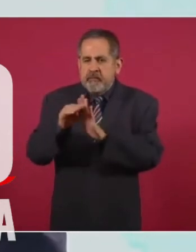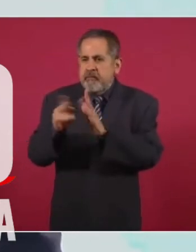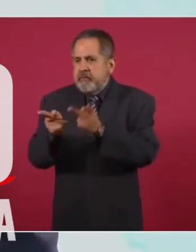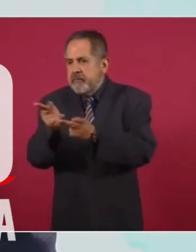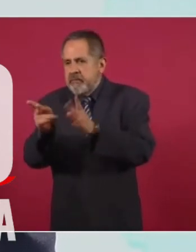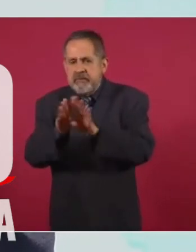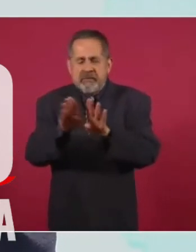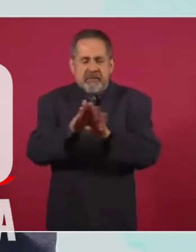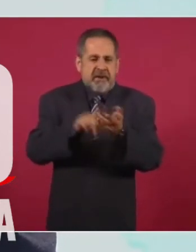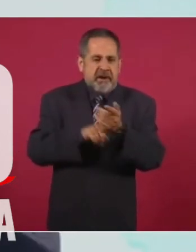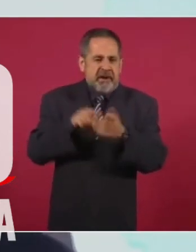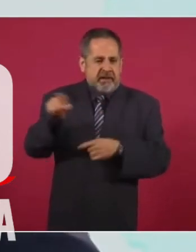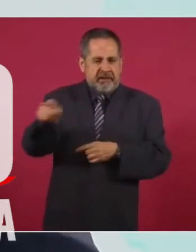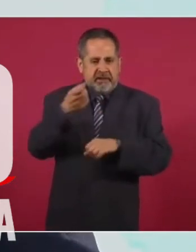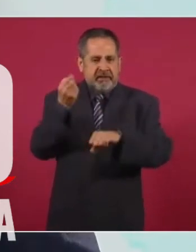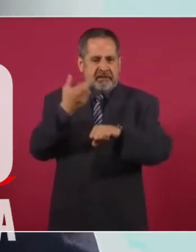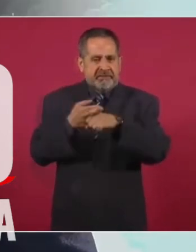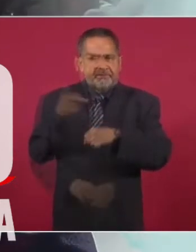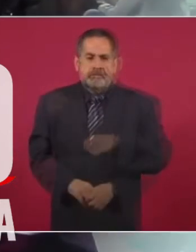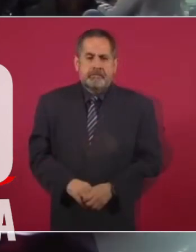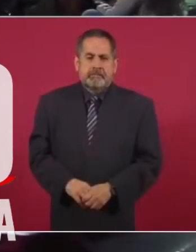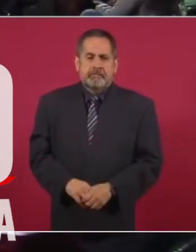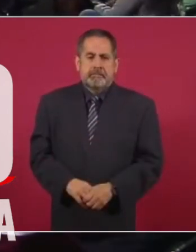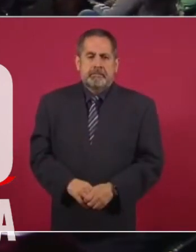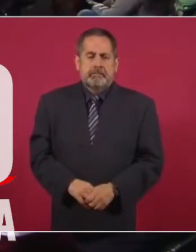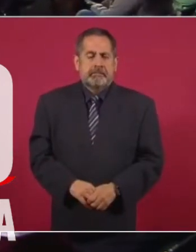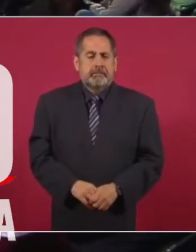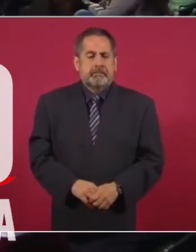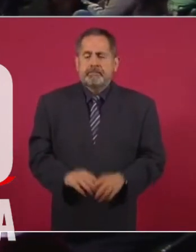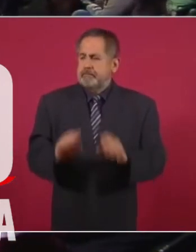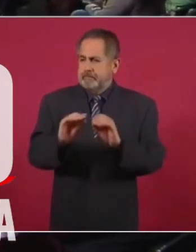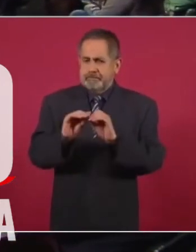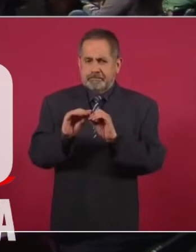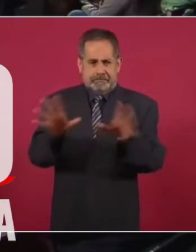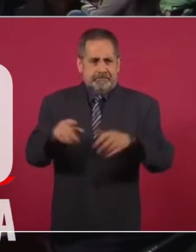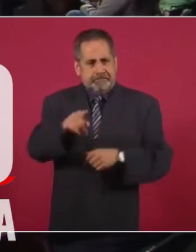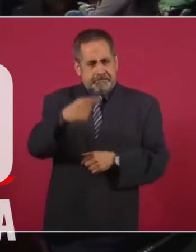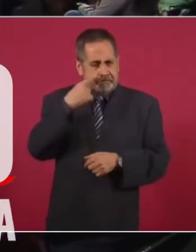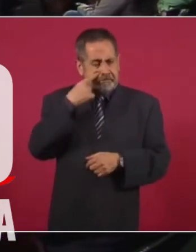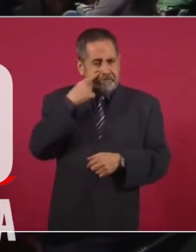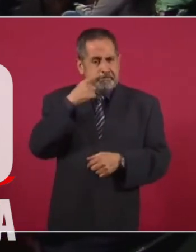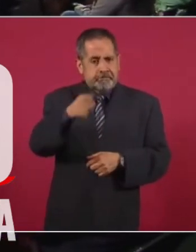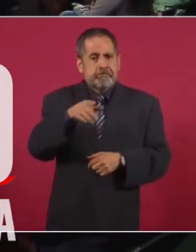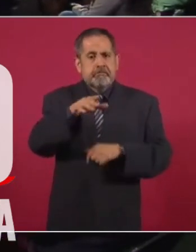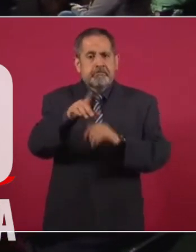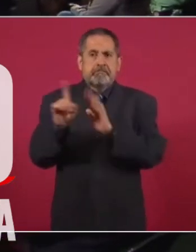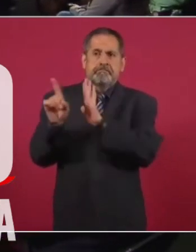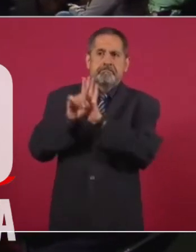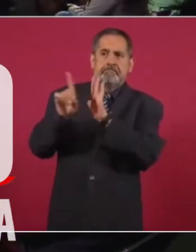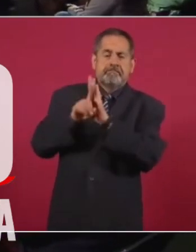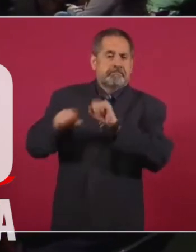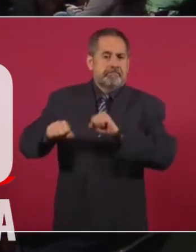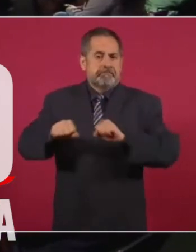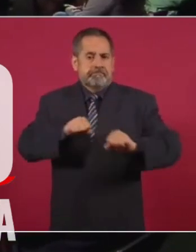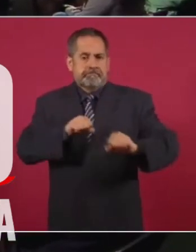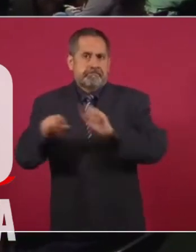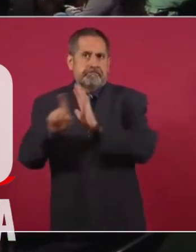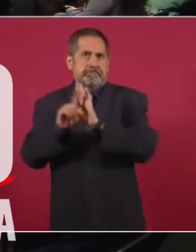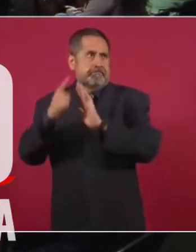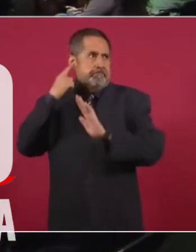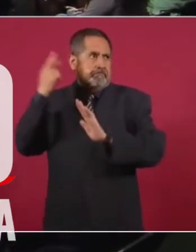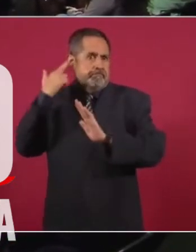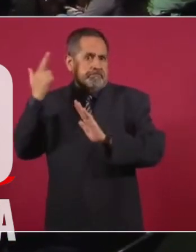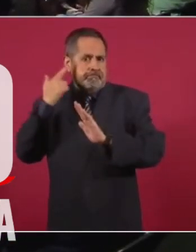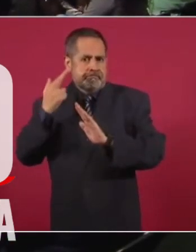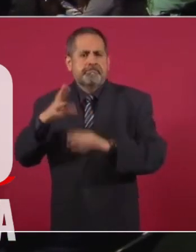de bienestar por instrucciones del señor presidente con lo que respecta a las alertas sísmicas las tenemos ubicadas